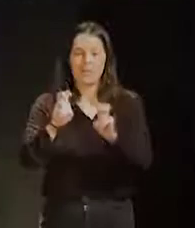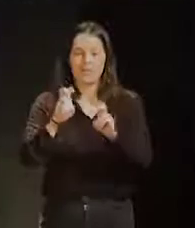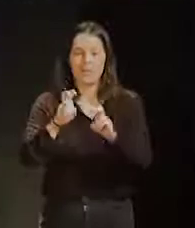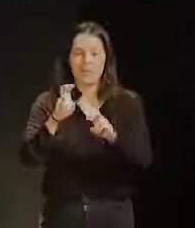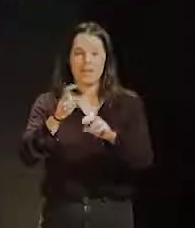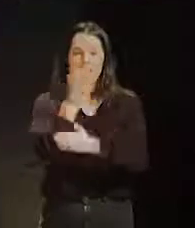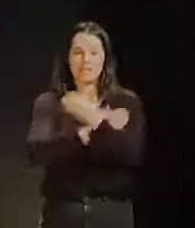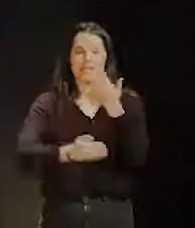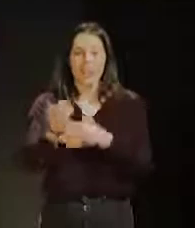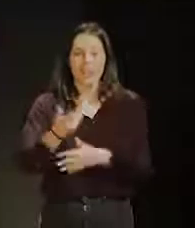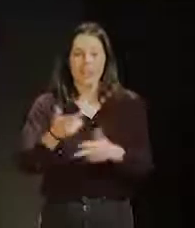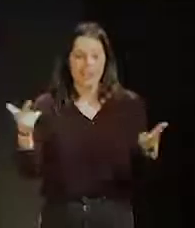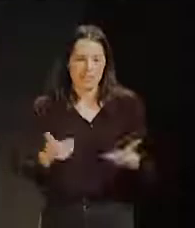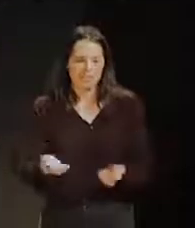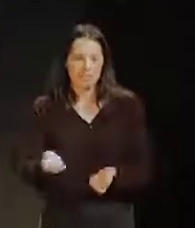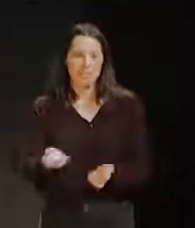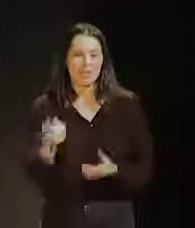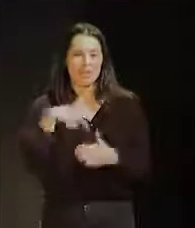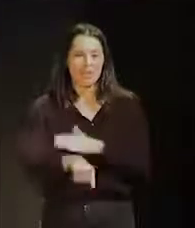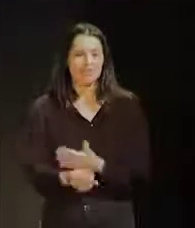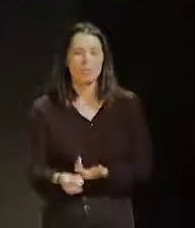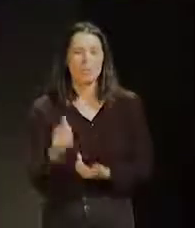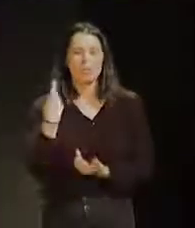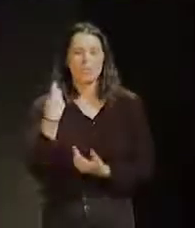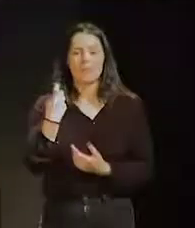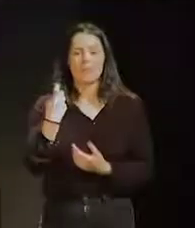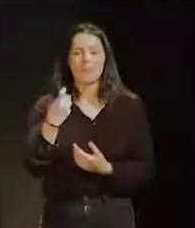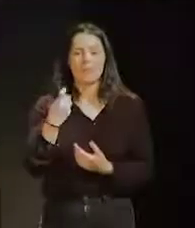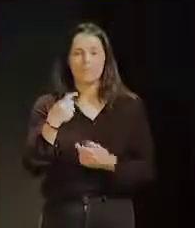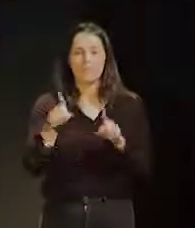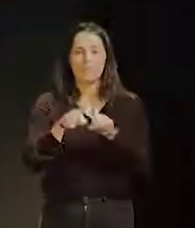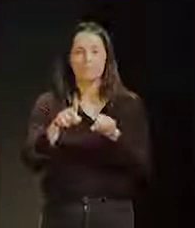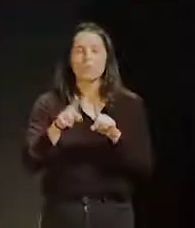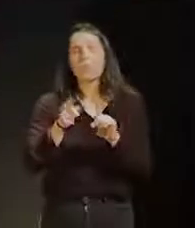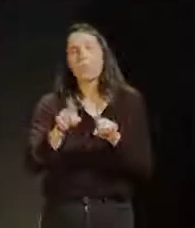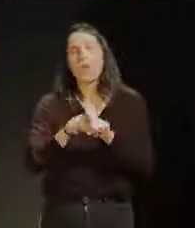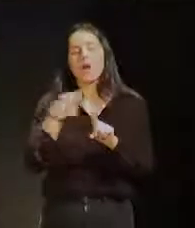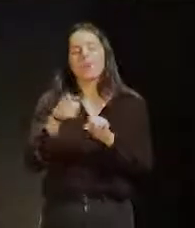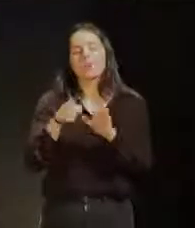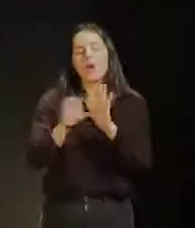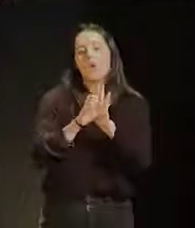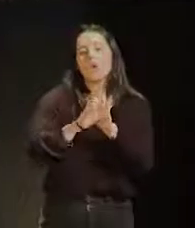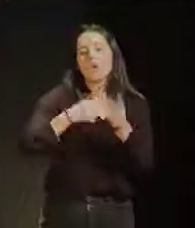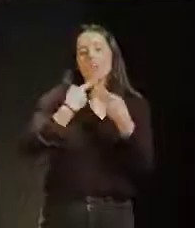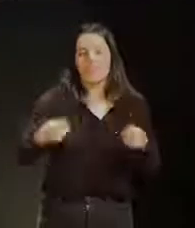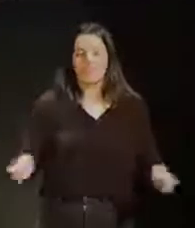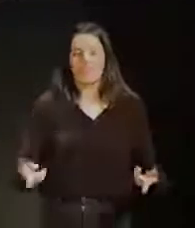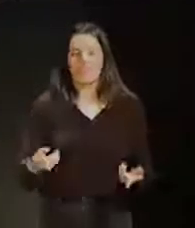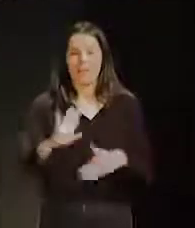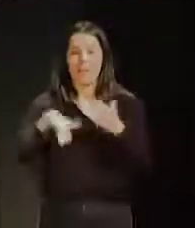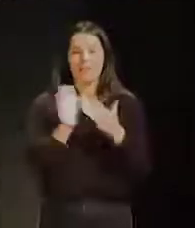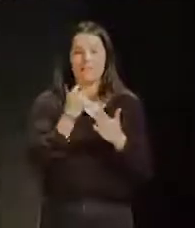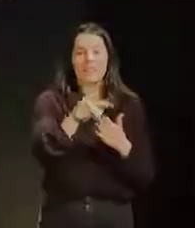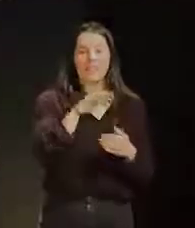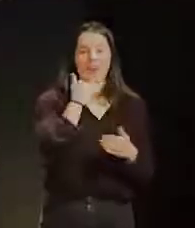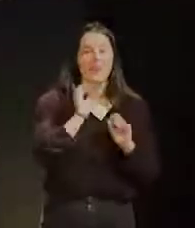con discapacidad severa, o sea, es decir, hay que trabajar desde otros códigos y hasta que eso tampoco se vaya un poco